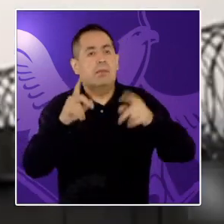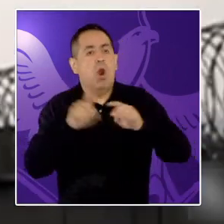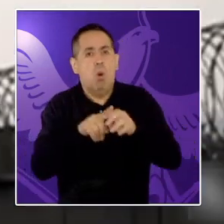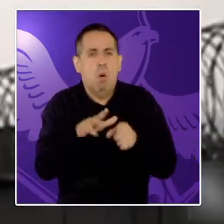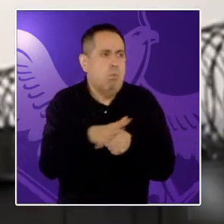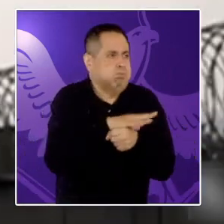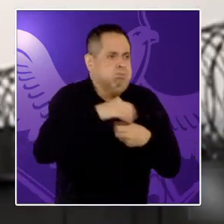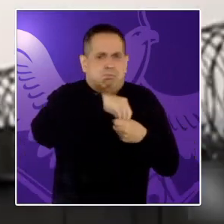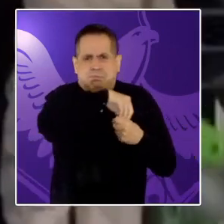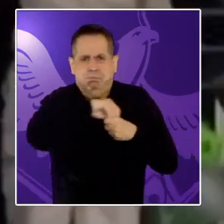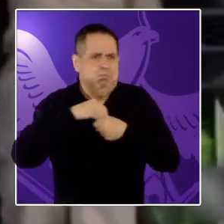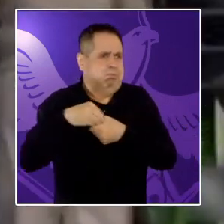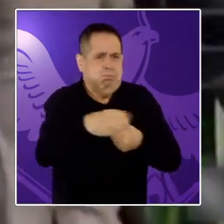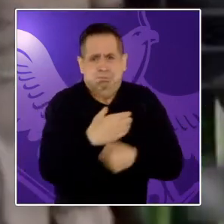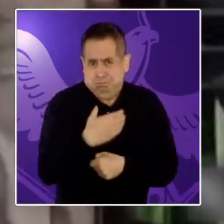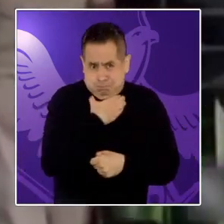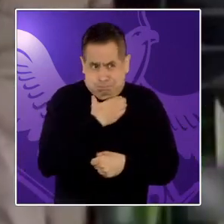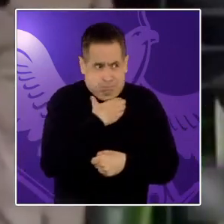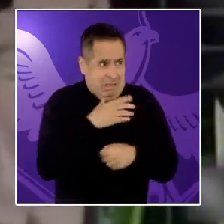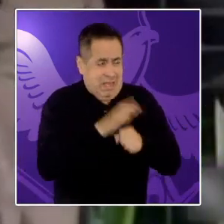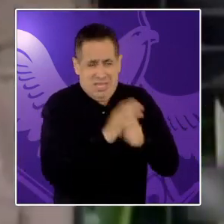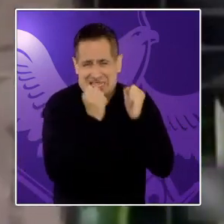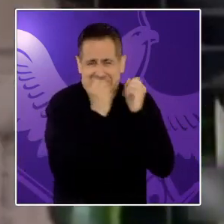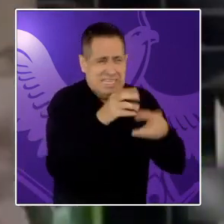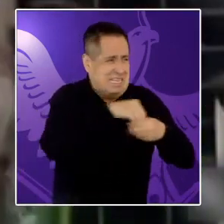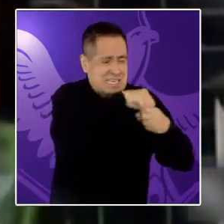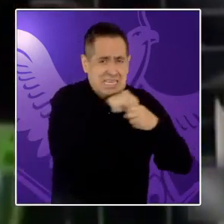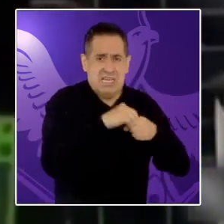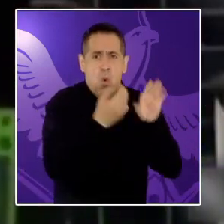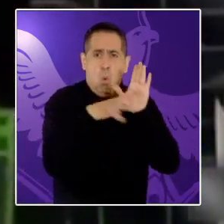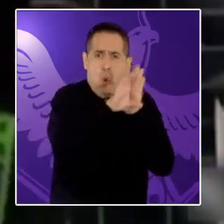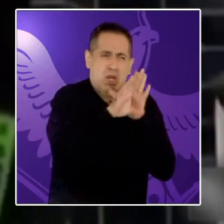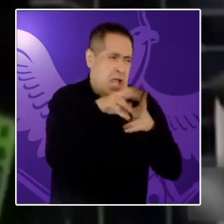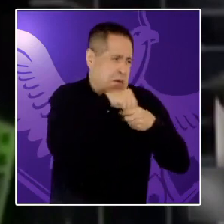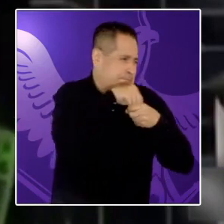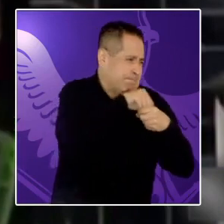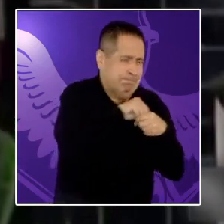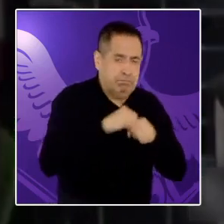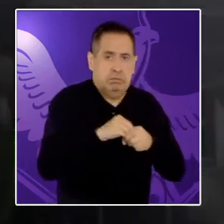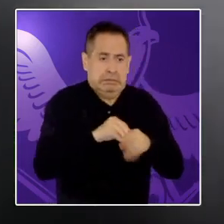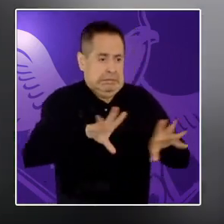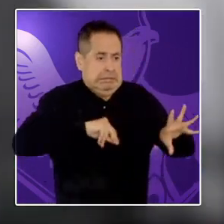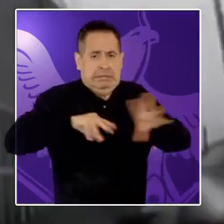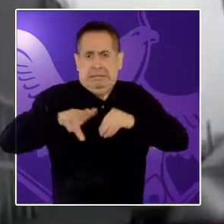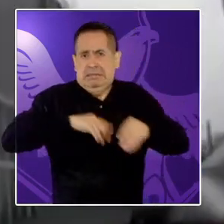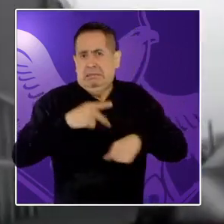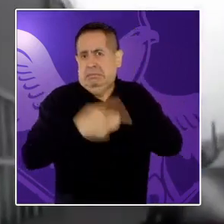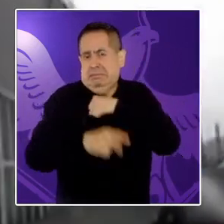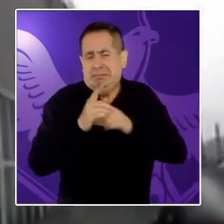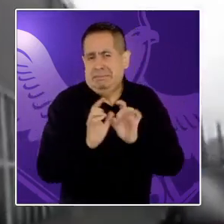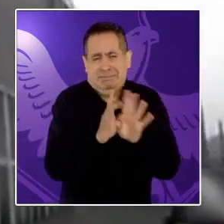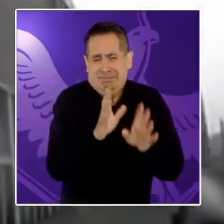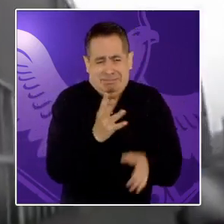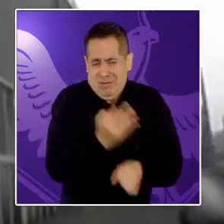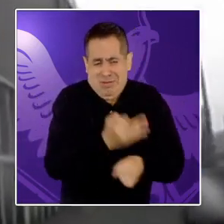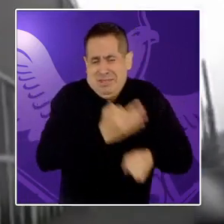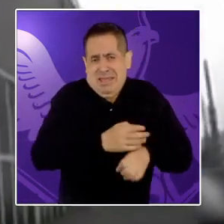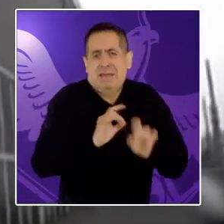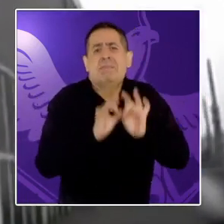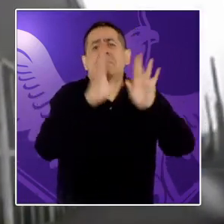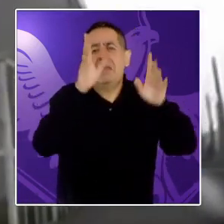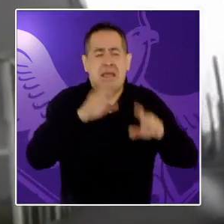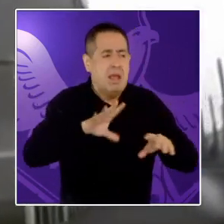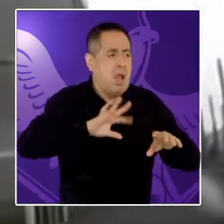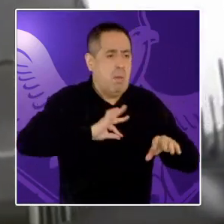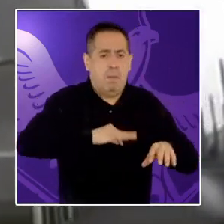parte, tenemos el tema de la sobrepoblación en las prisiones, que implica necesariamente un riesgo latente. Puede